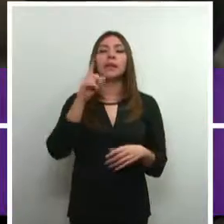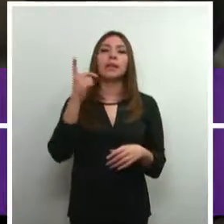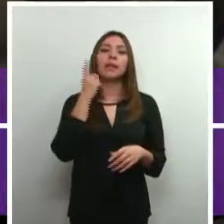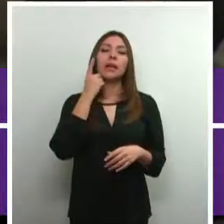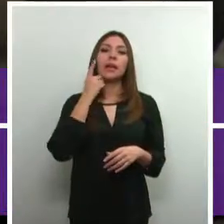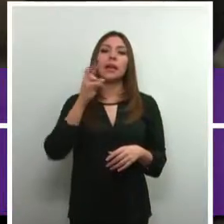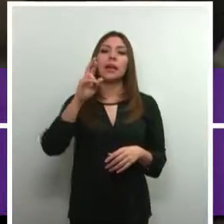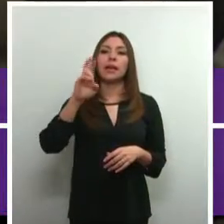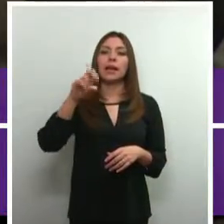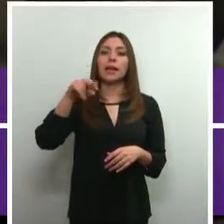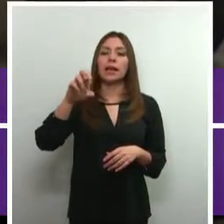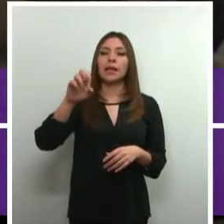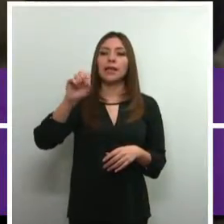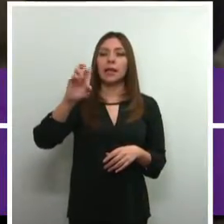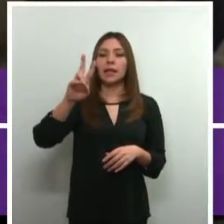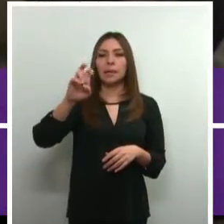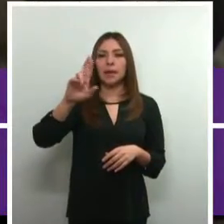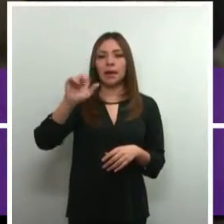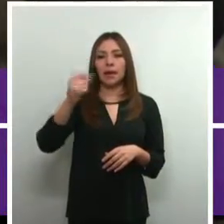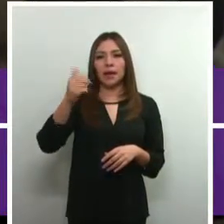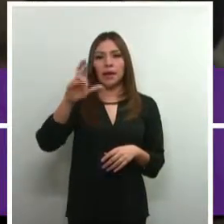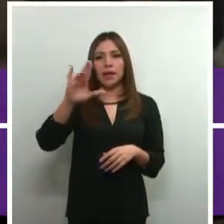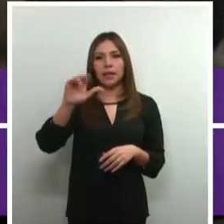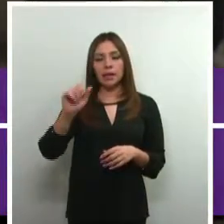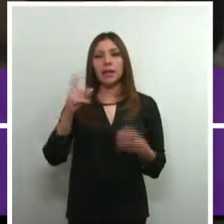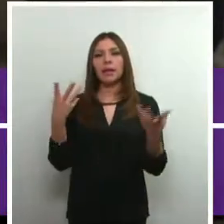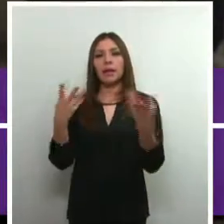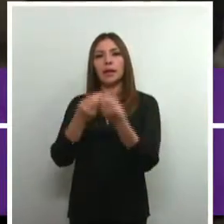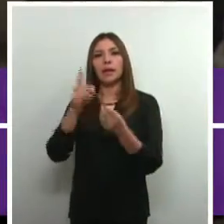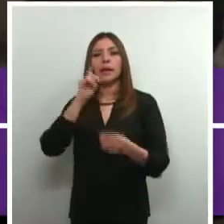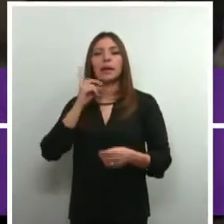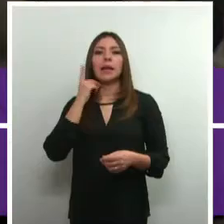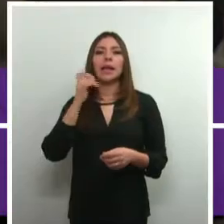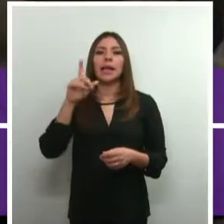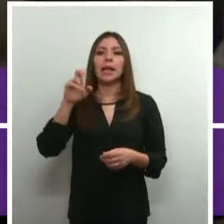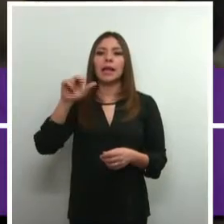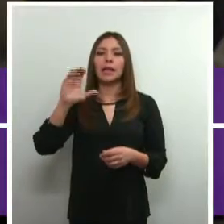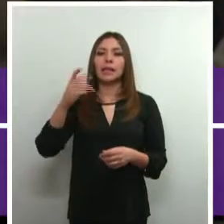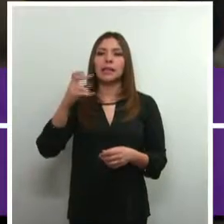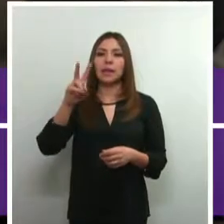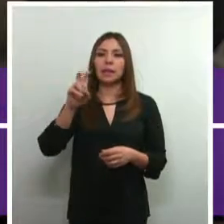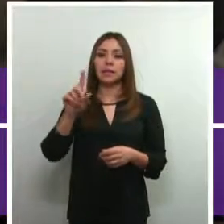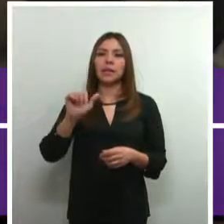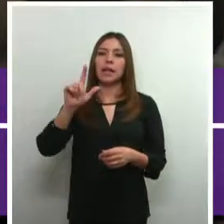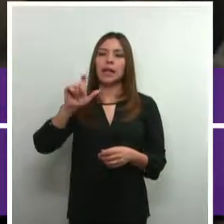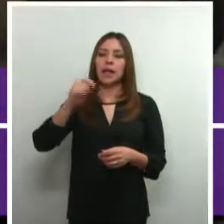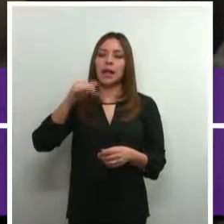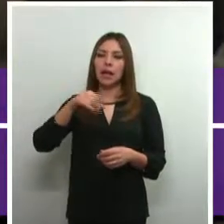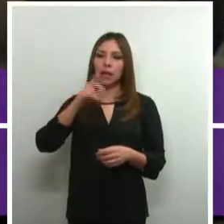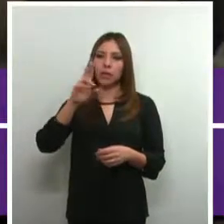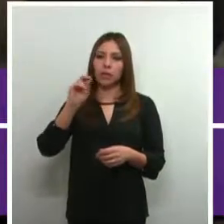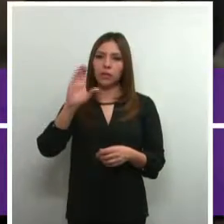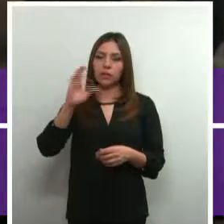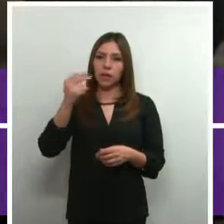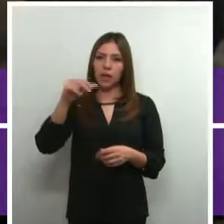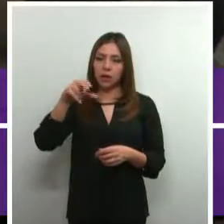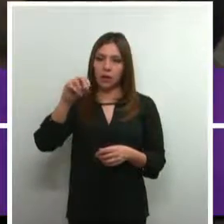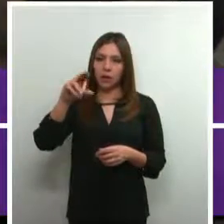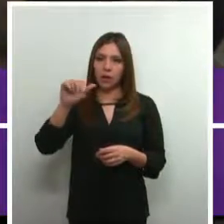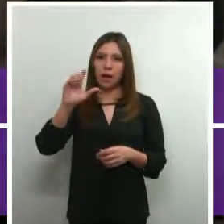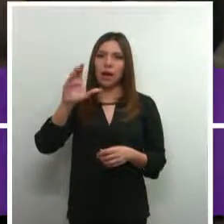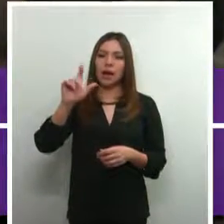diputado René Cervera García, junto con la diputada Elena Chávez, Alejandro Chanona, Claudio Aguilar Barroso,